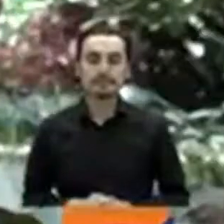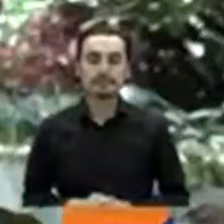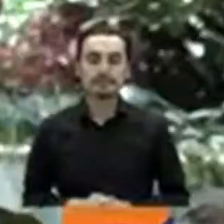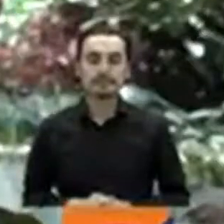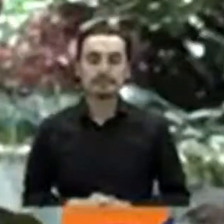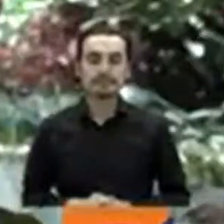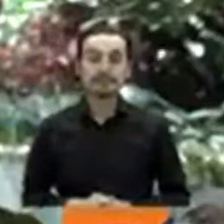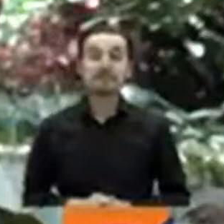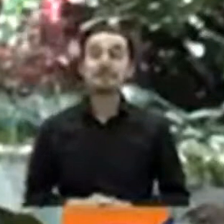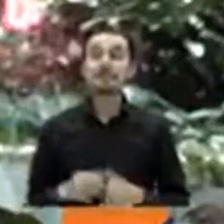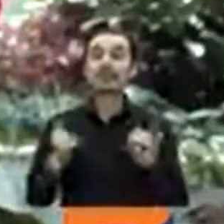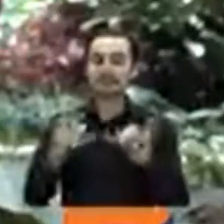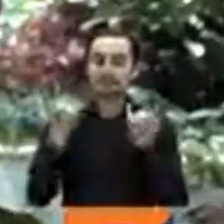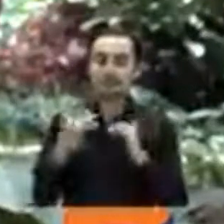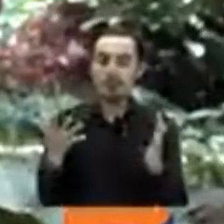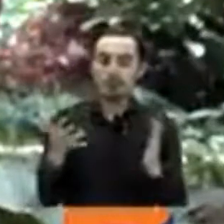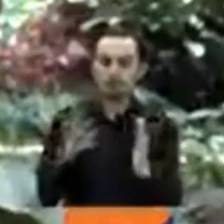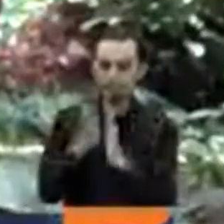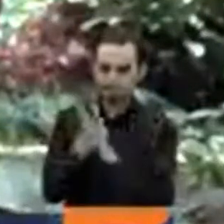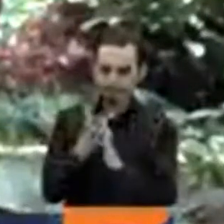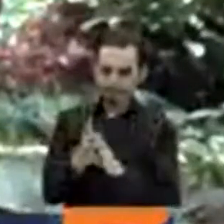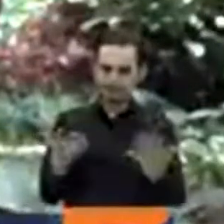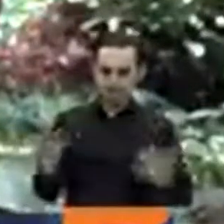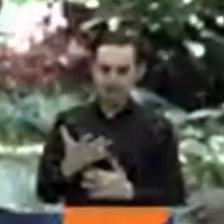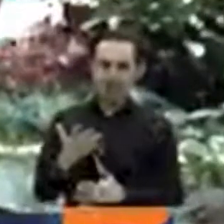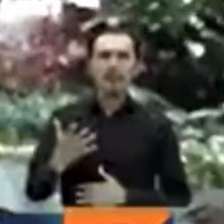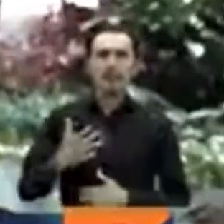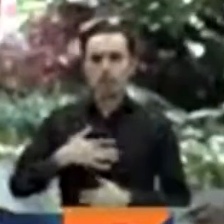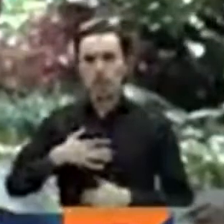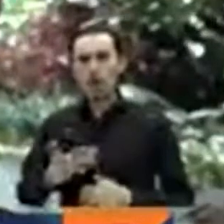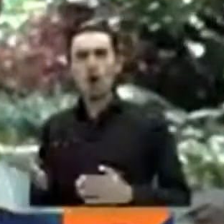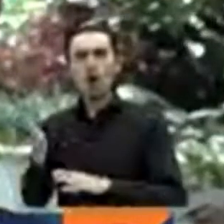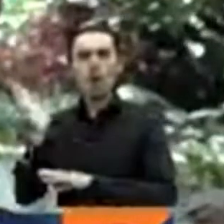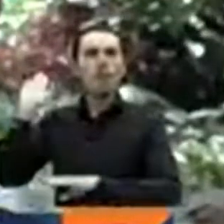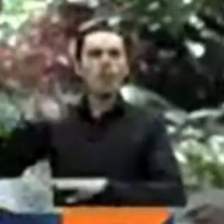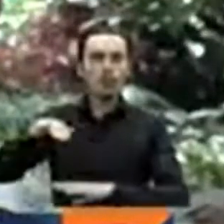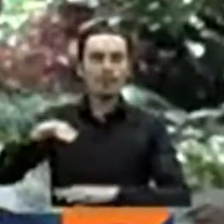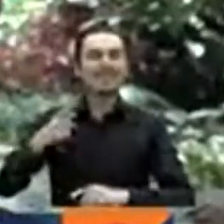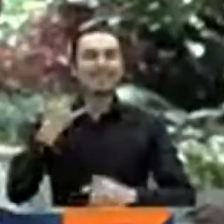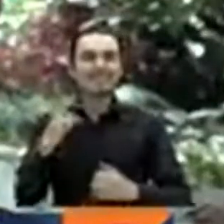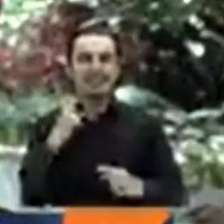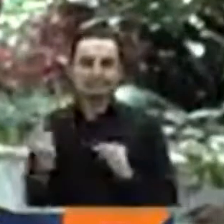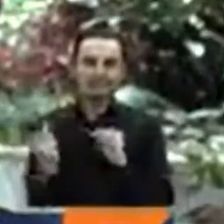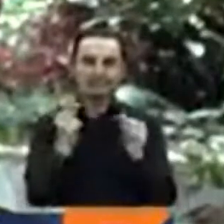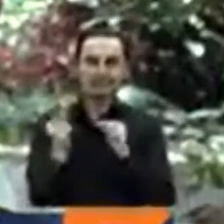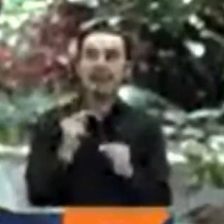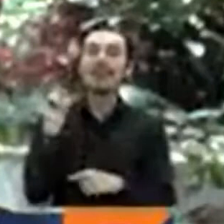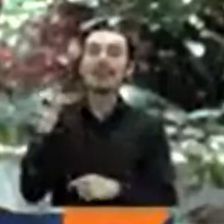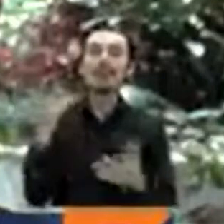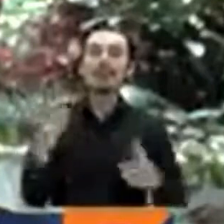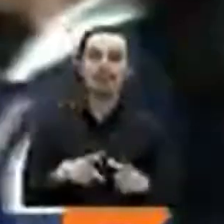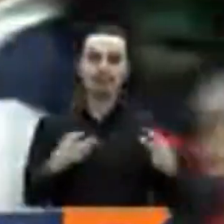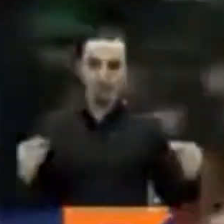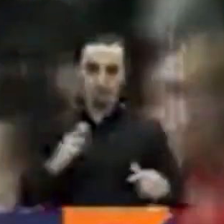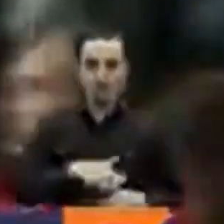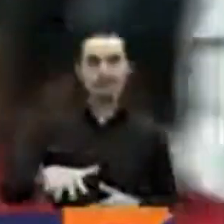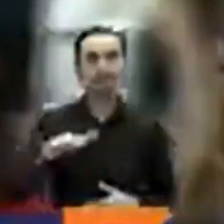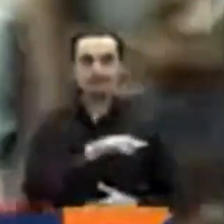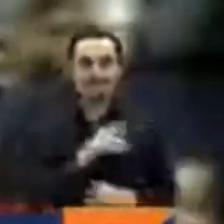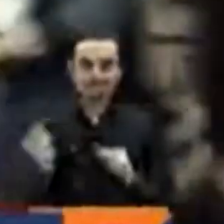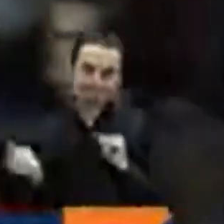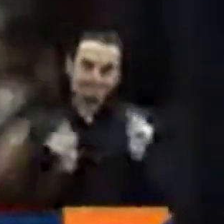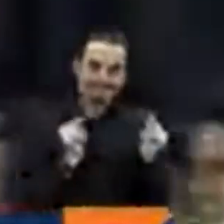Y ahora cerramos con un poco de vóley, porque la selección femenina está ya lista para disputar el Mundial, allí que se va a disputar